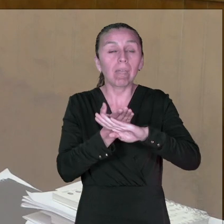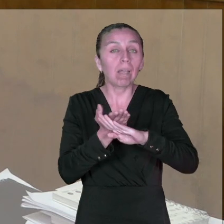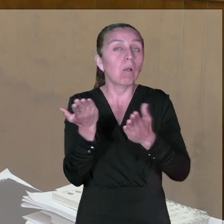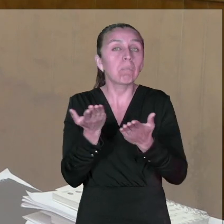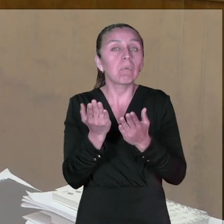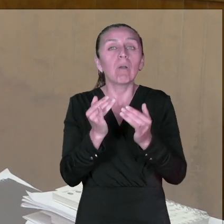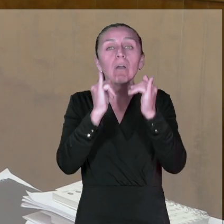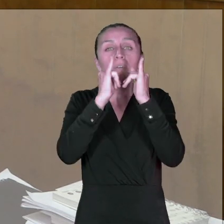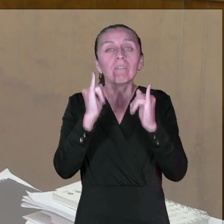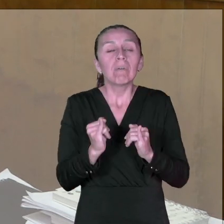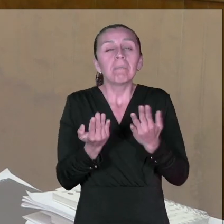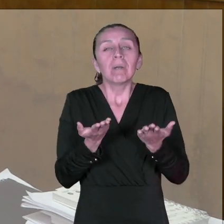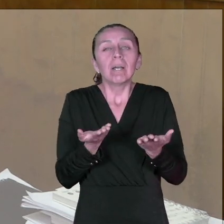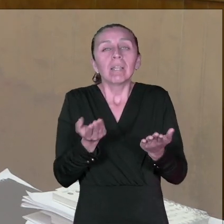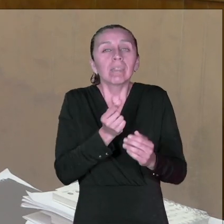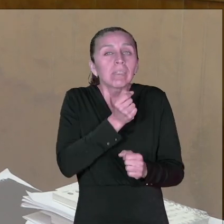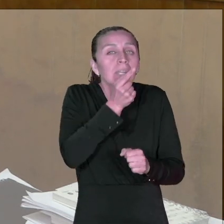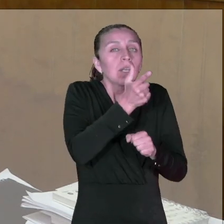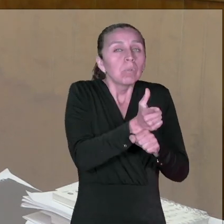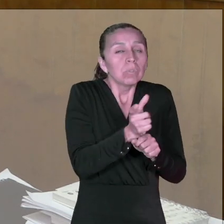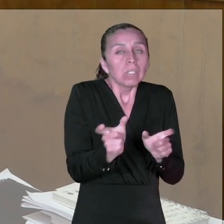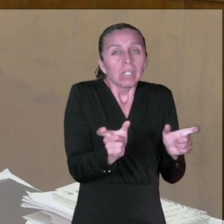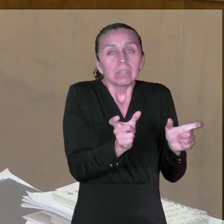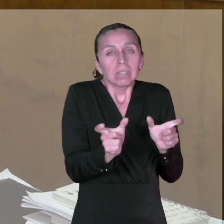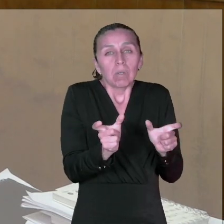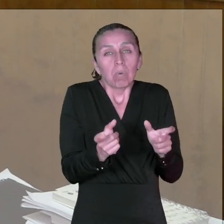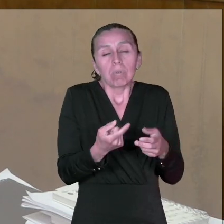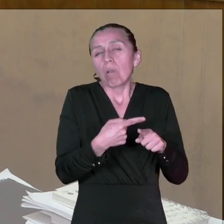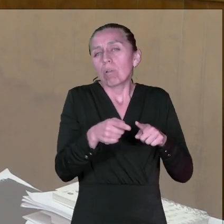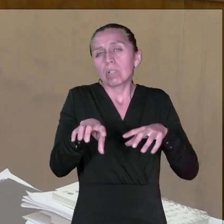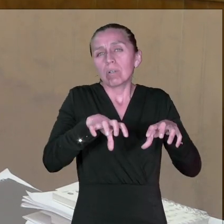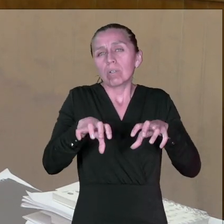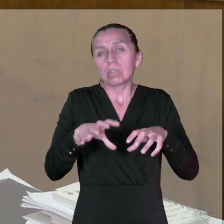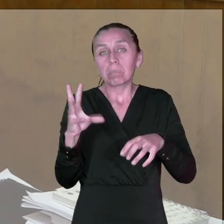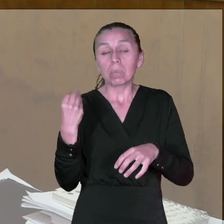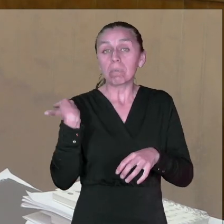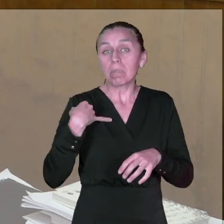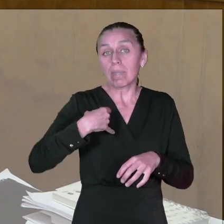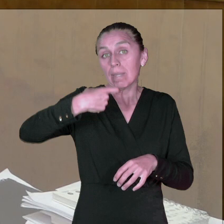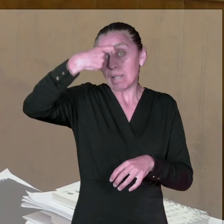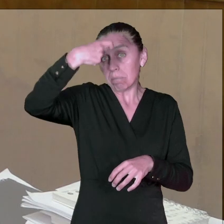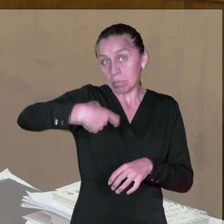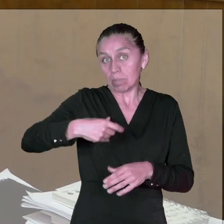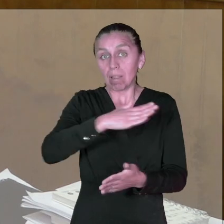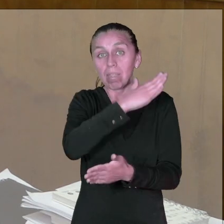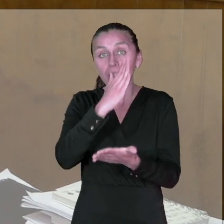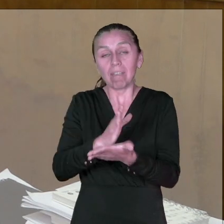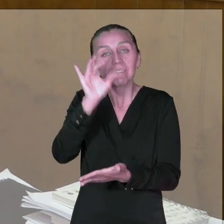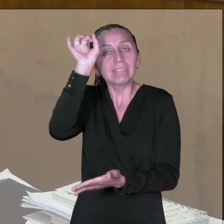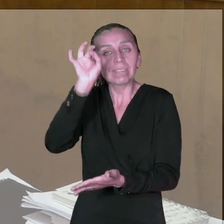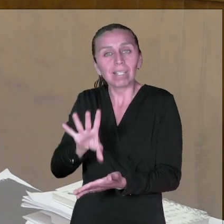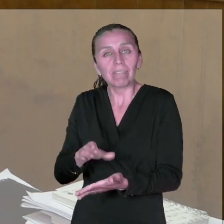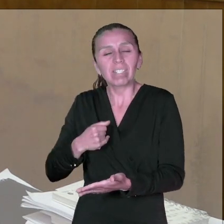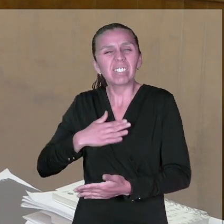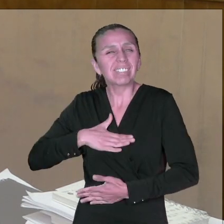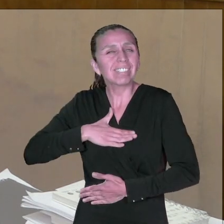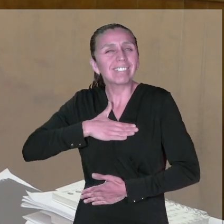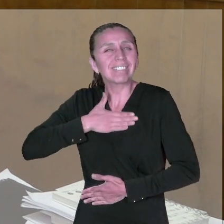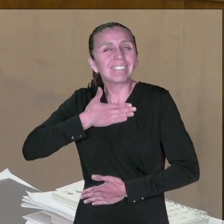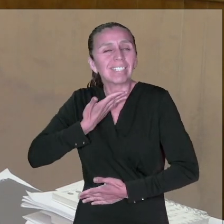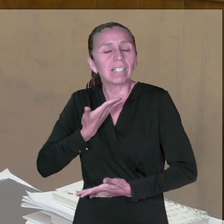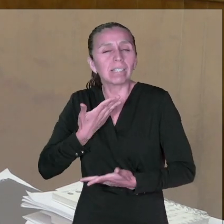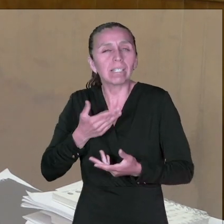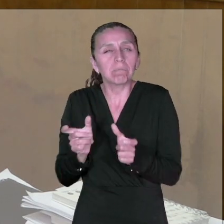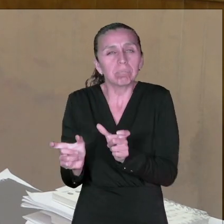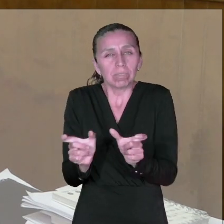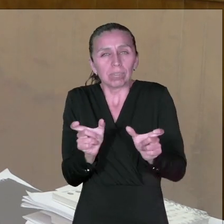las formas de denunciar a través del denuncia seguro y otras cosas que son importantes que la la gente sepa y para que se